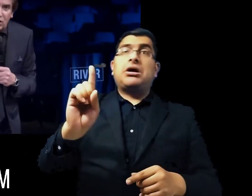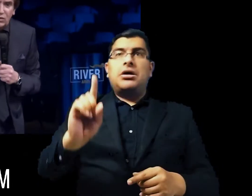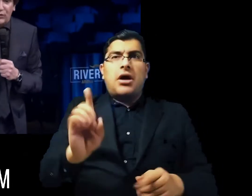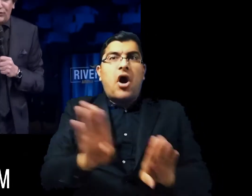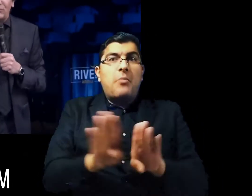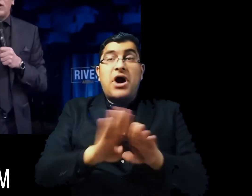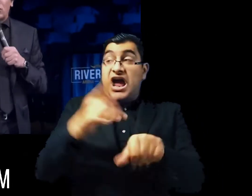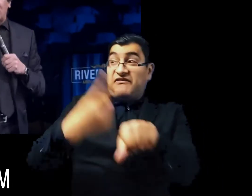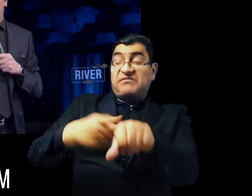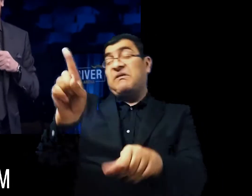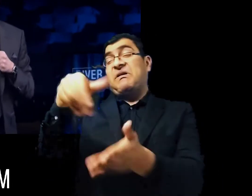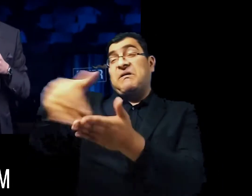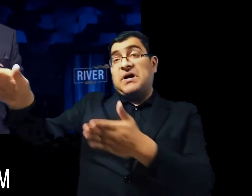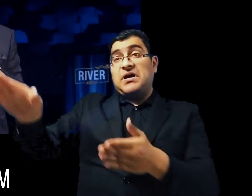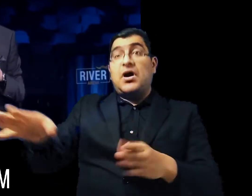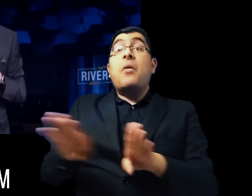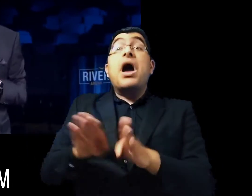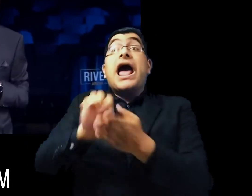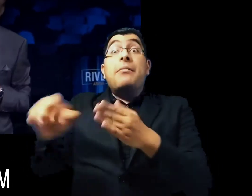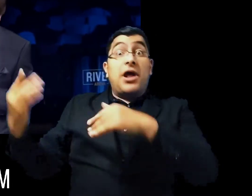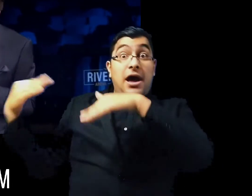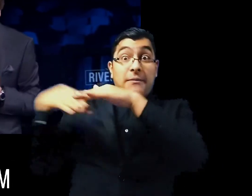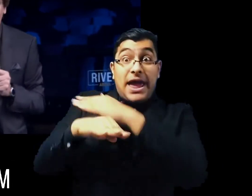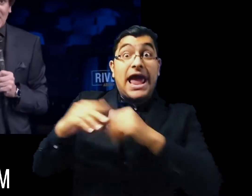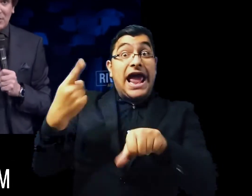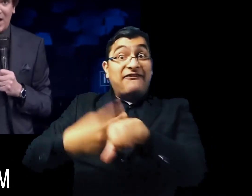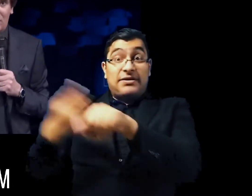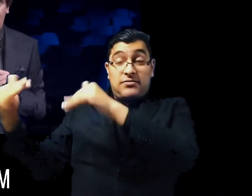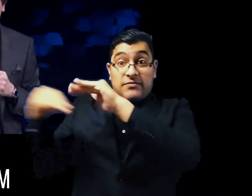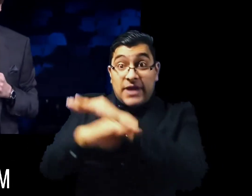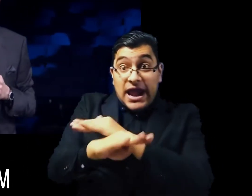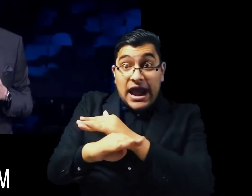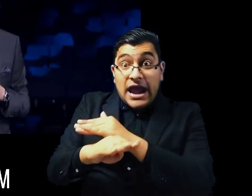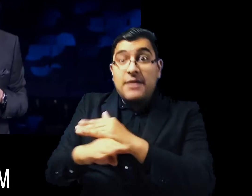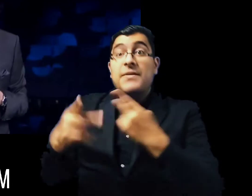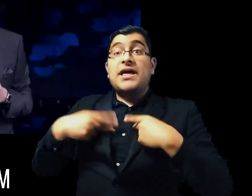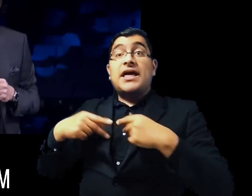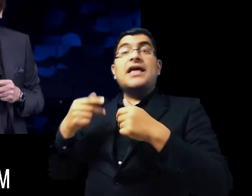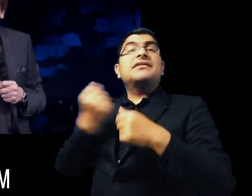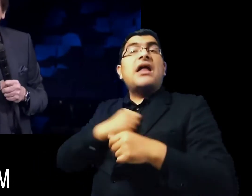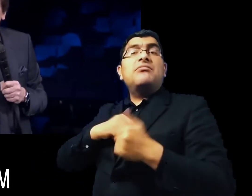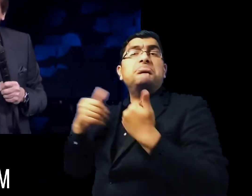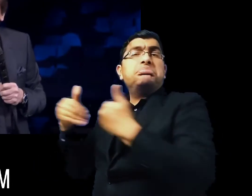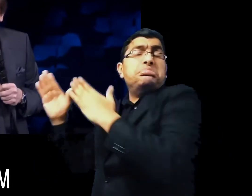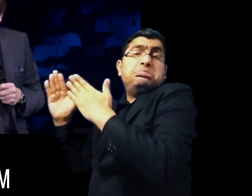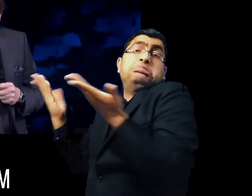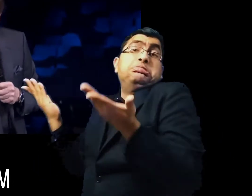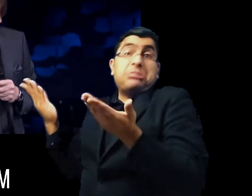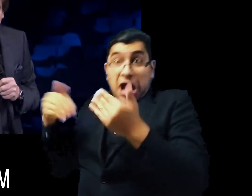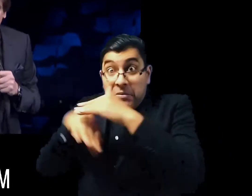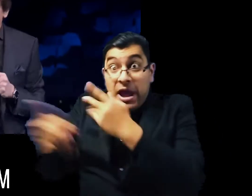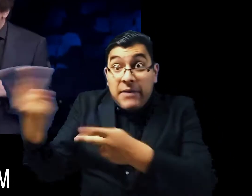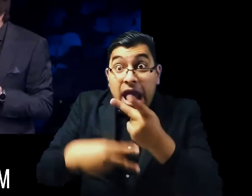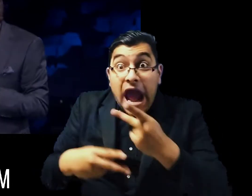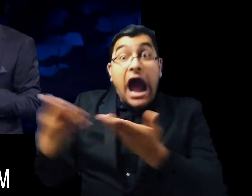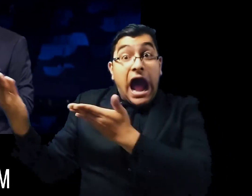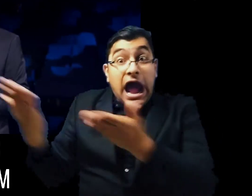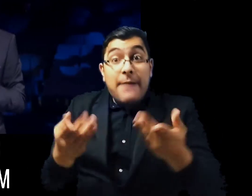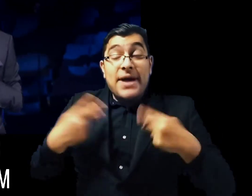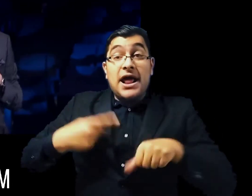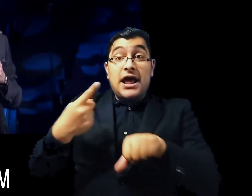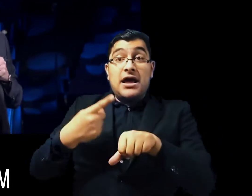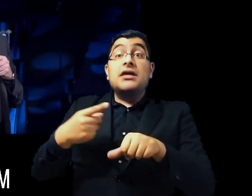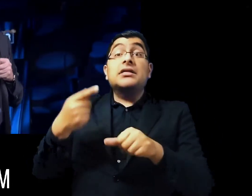que entren los enfermos y que los sanos se queden afuera. Eso yo lo hubiese aceptado. De verdad. Si hubiesen dicho los que